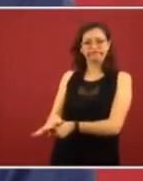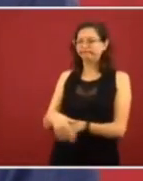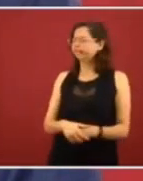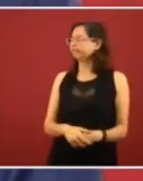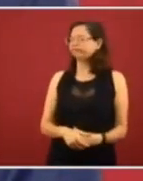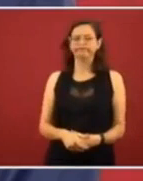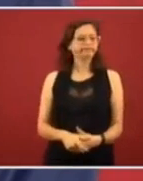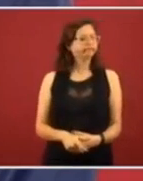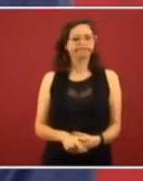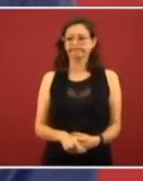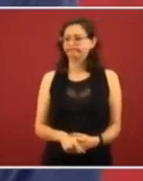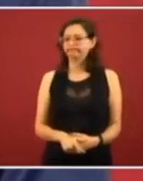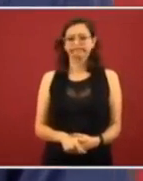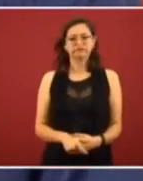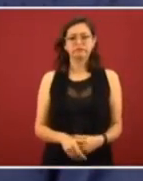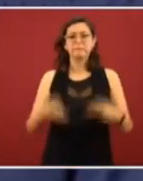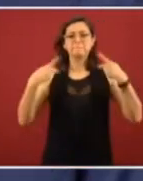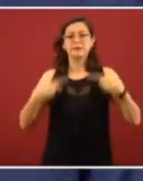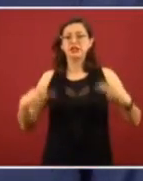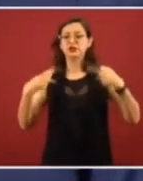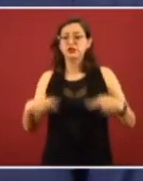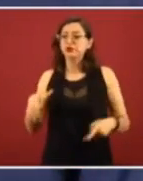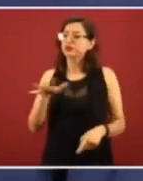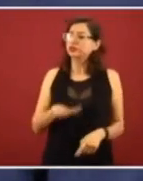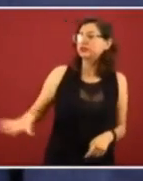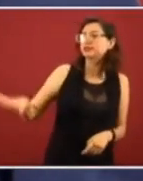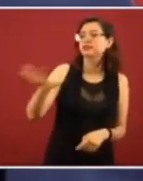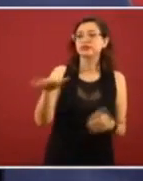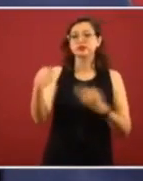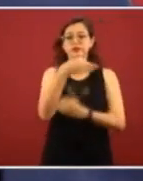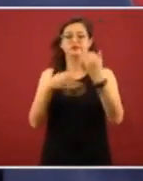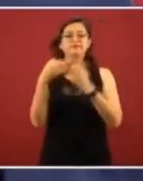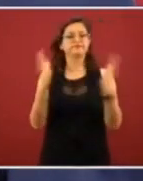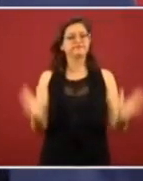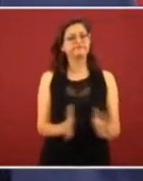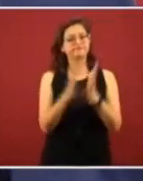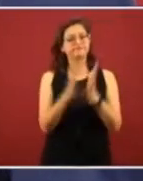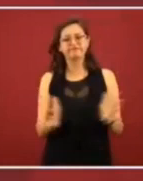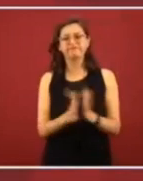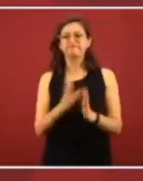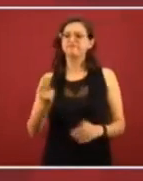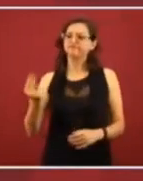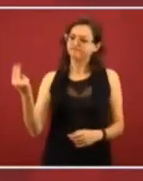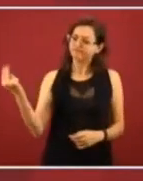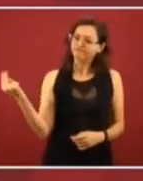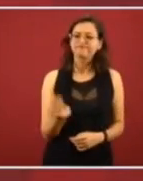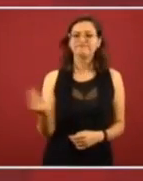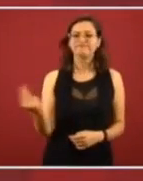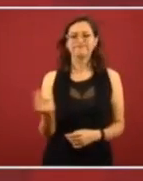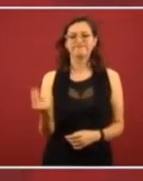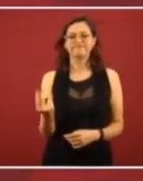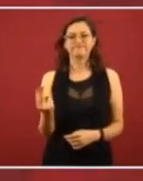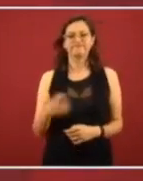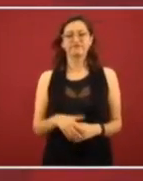requiere de la participación de la gente. Y hablé en